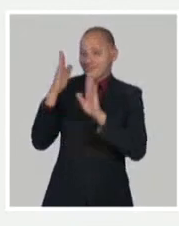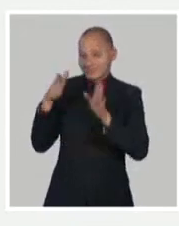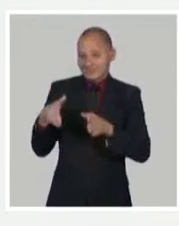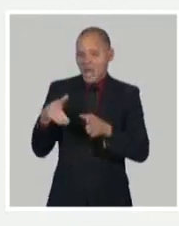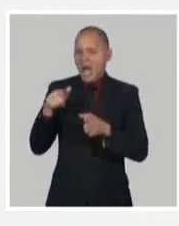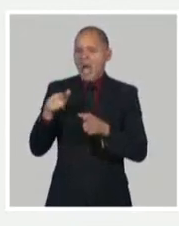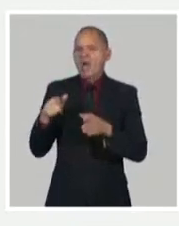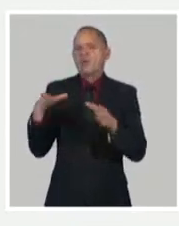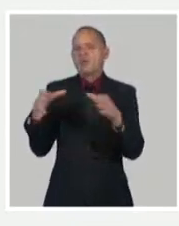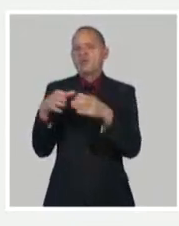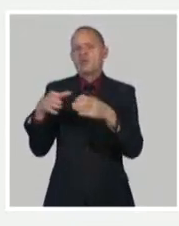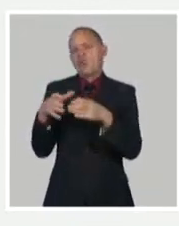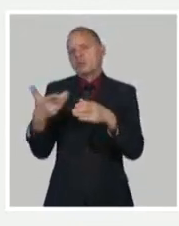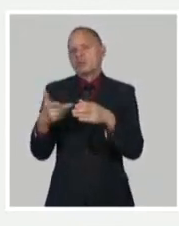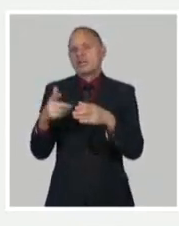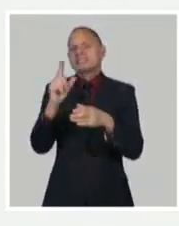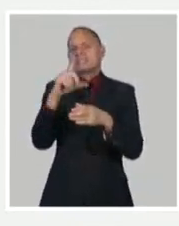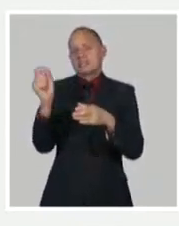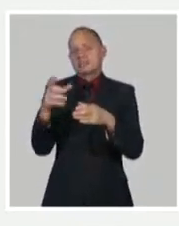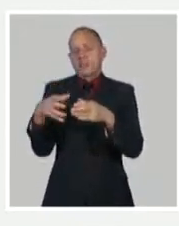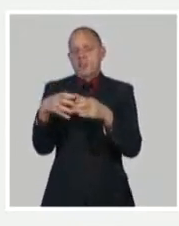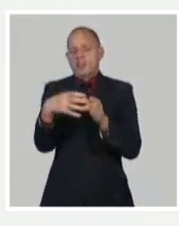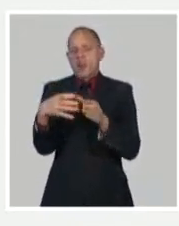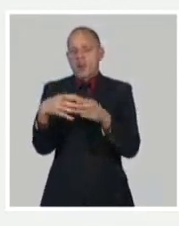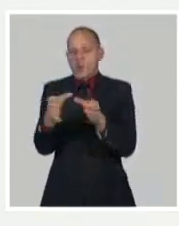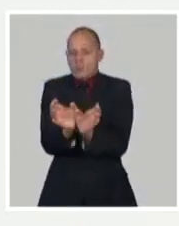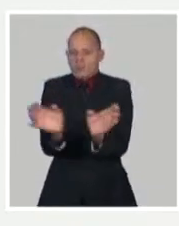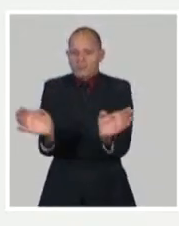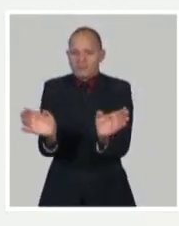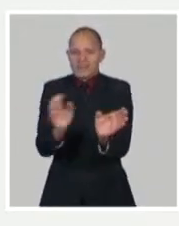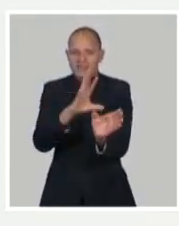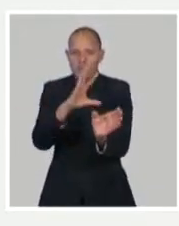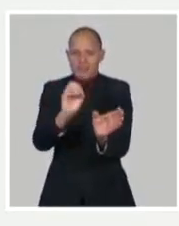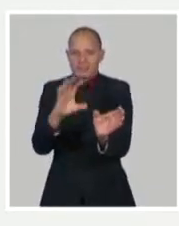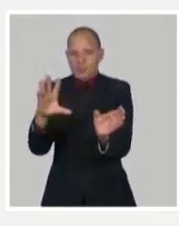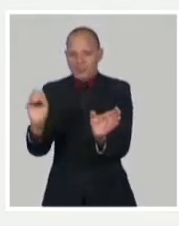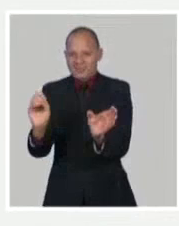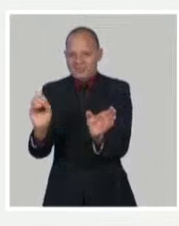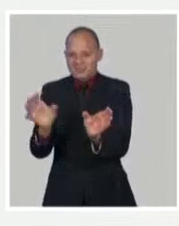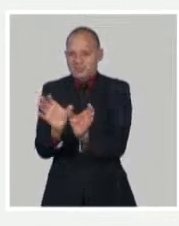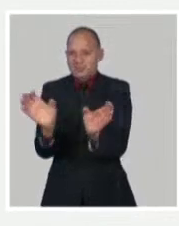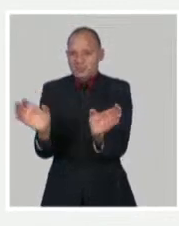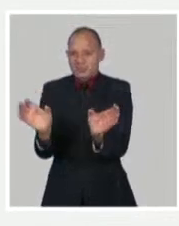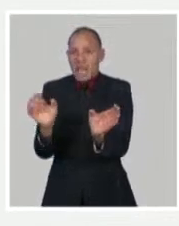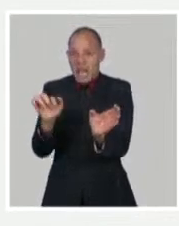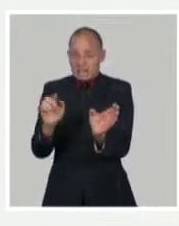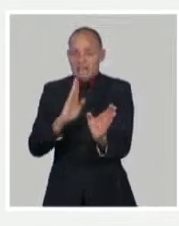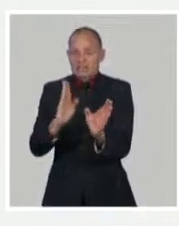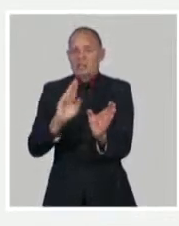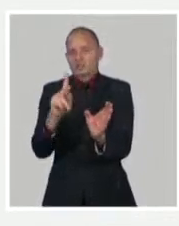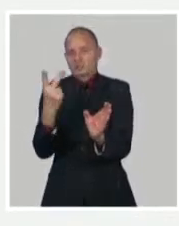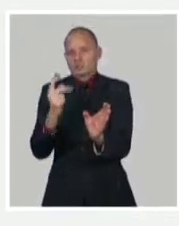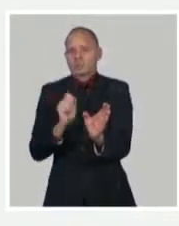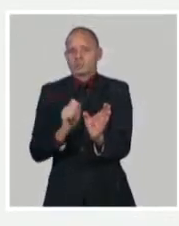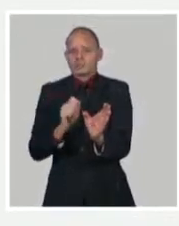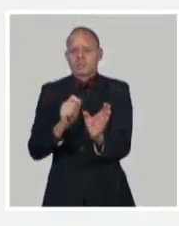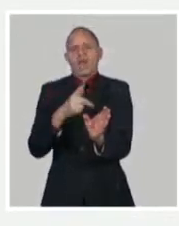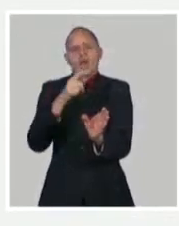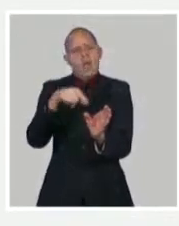de 50, hay que destacar que ya en la fase 2A nosotros pasamos ya de la población de 19